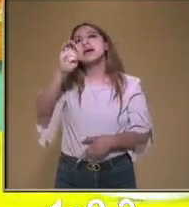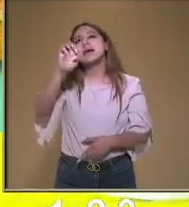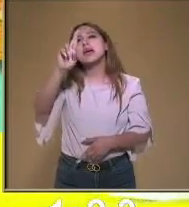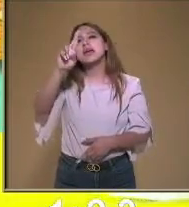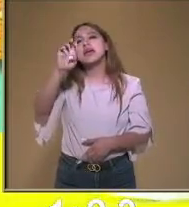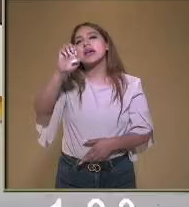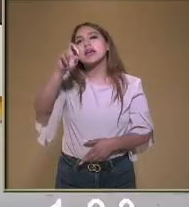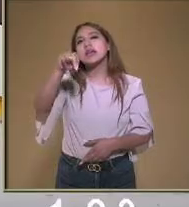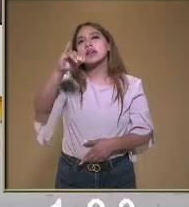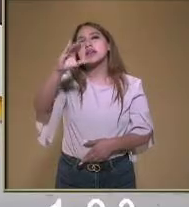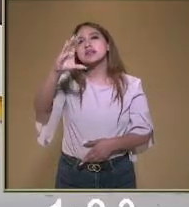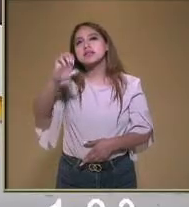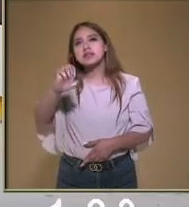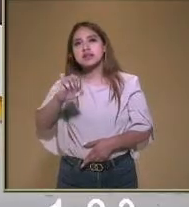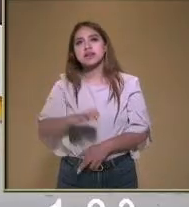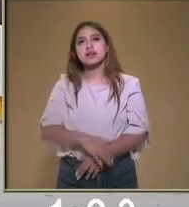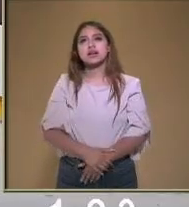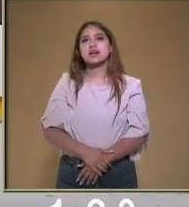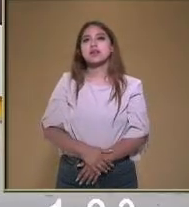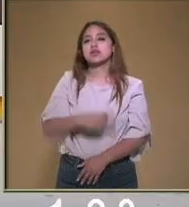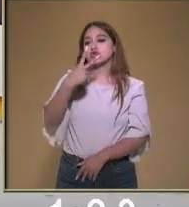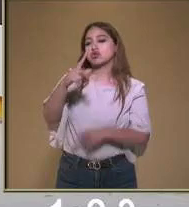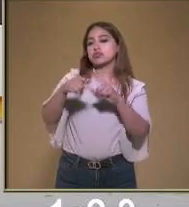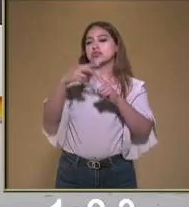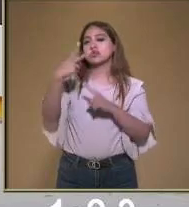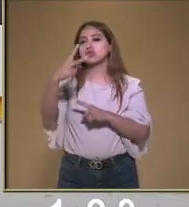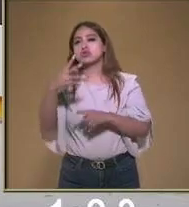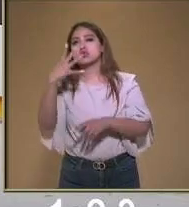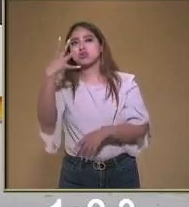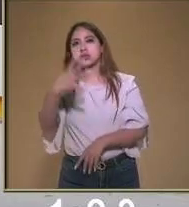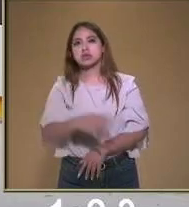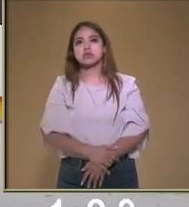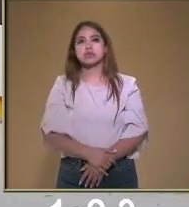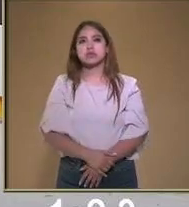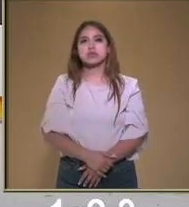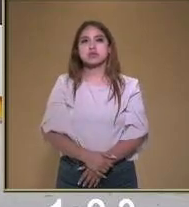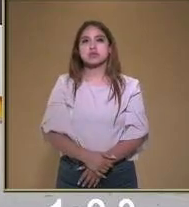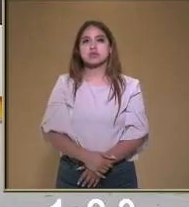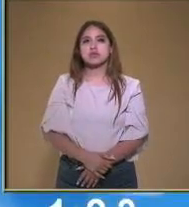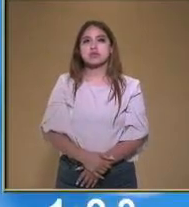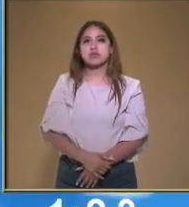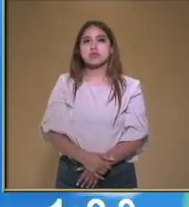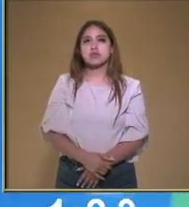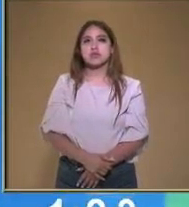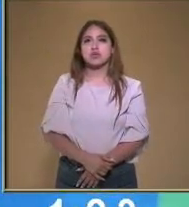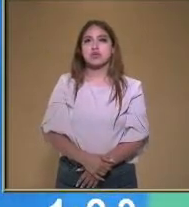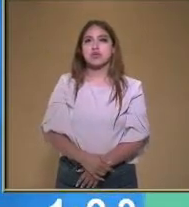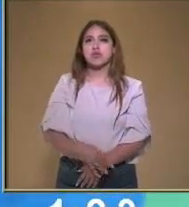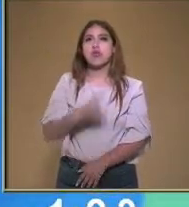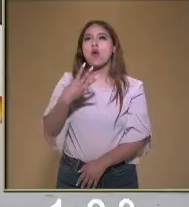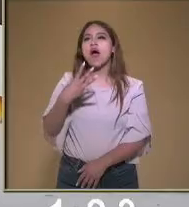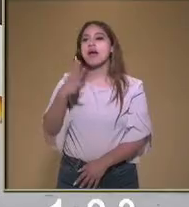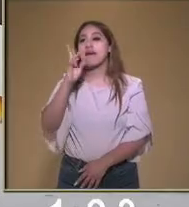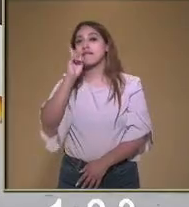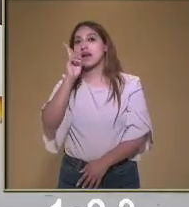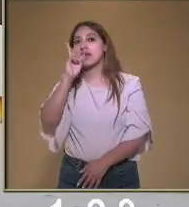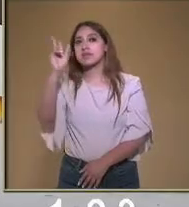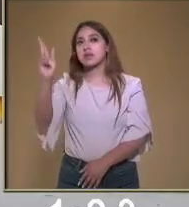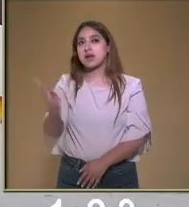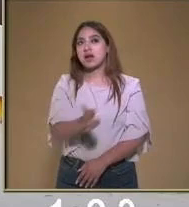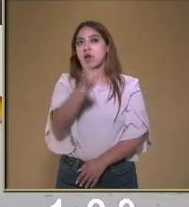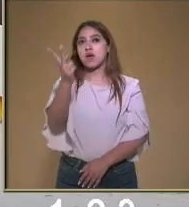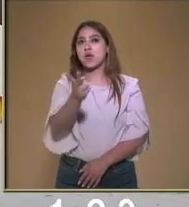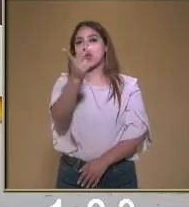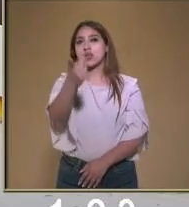muy bajos. Dos por dos, cuatro. Uno, dos, tres, cuatro. También igual, una pregunta. A ver,